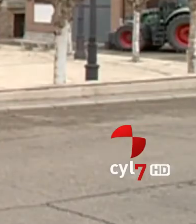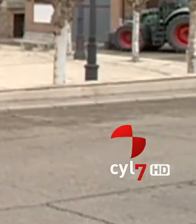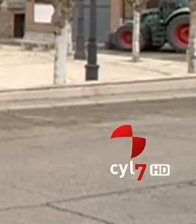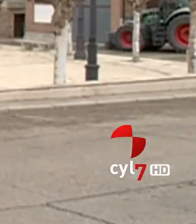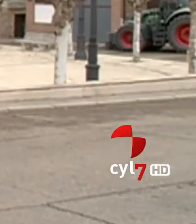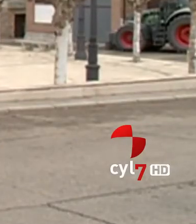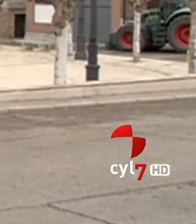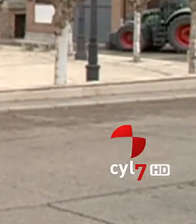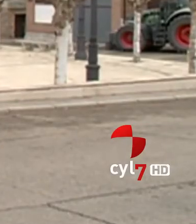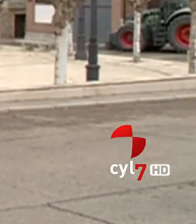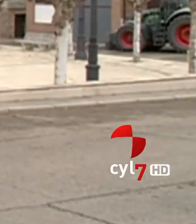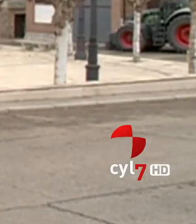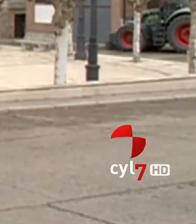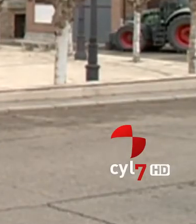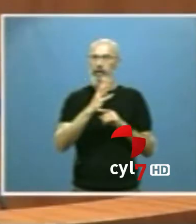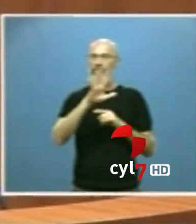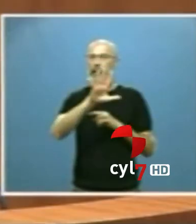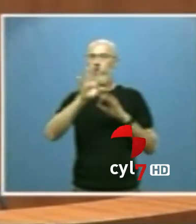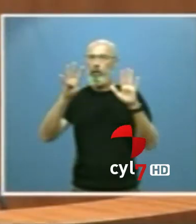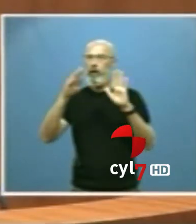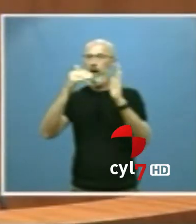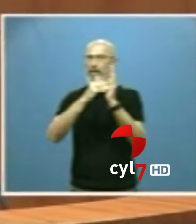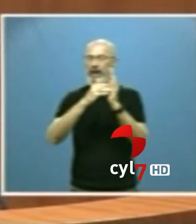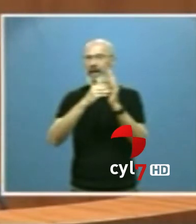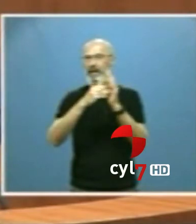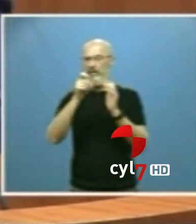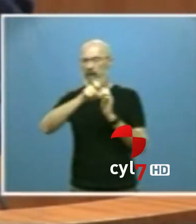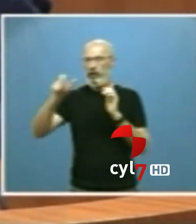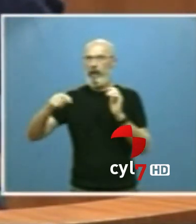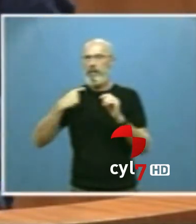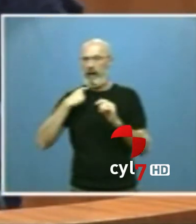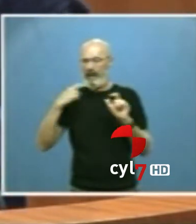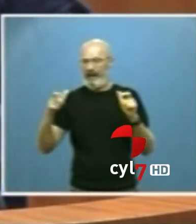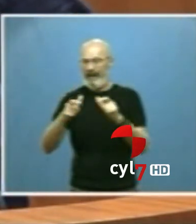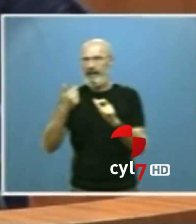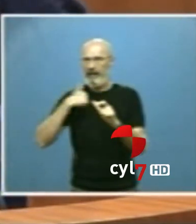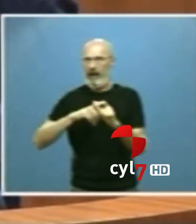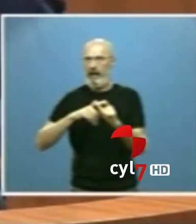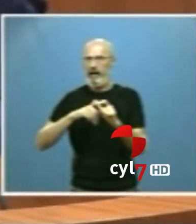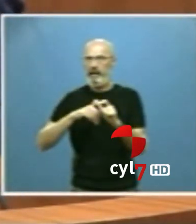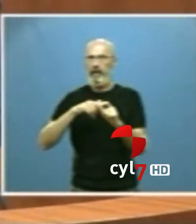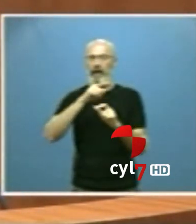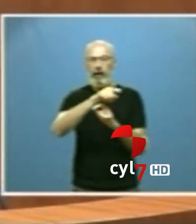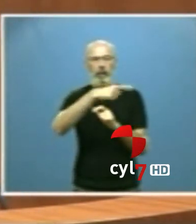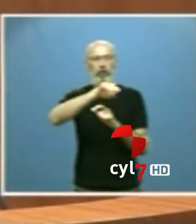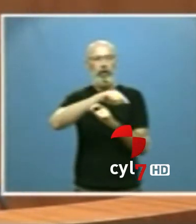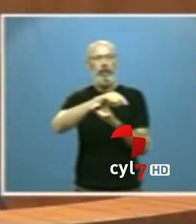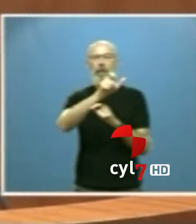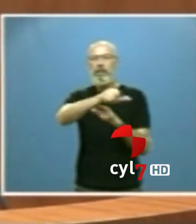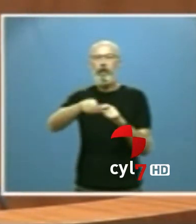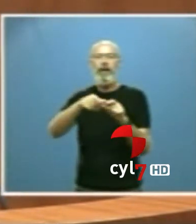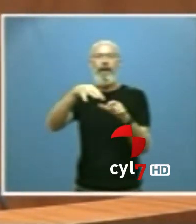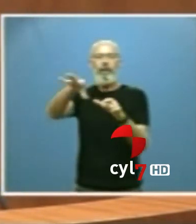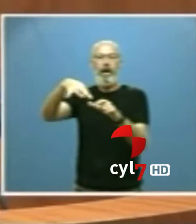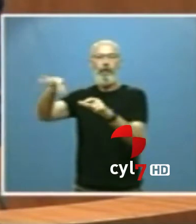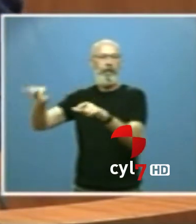para quien apueste por vivir en el medio rural sin duda en esto en echar a la gente de su tierra no tienen ustedes parangón esto lo que pone de manifiesto es que sus